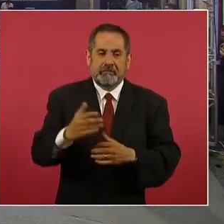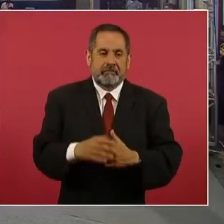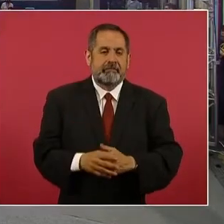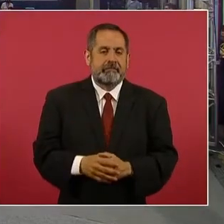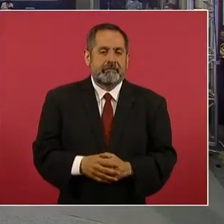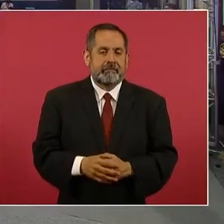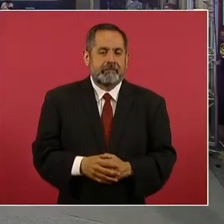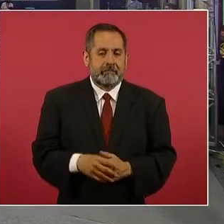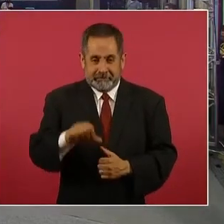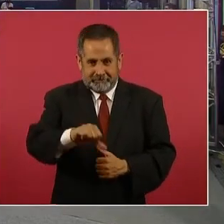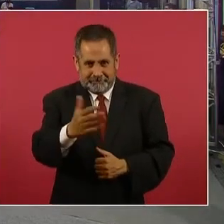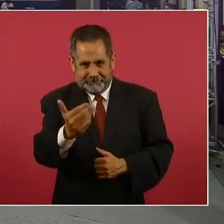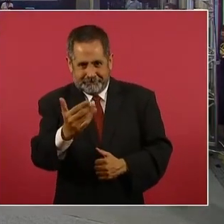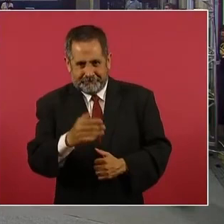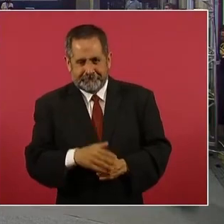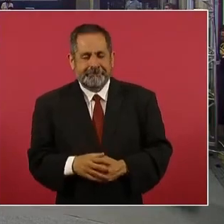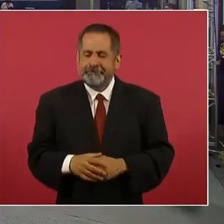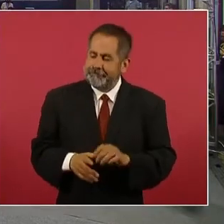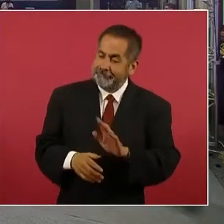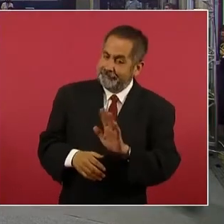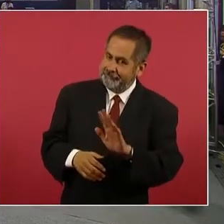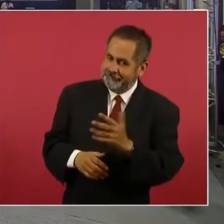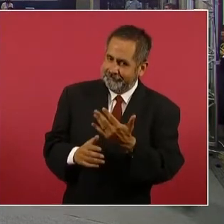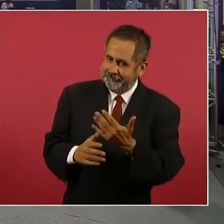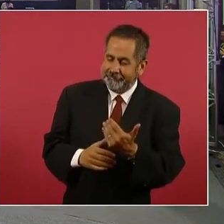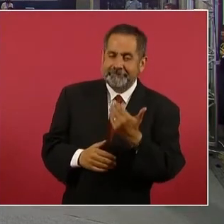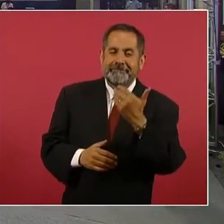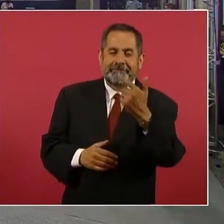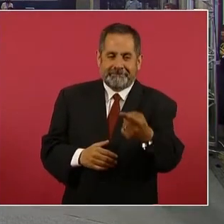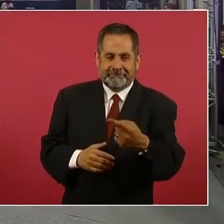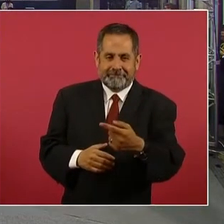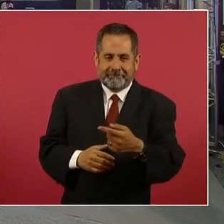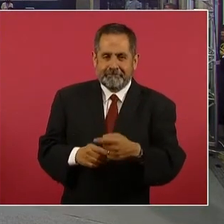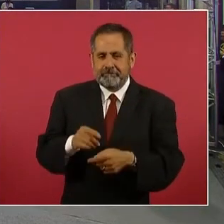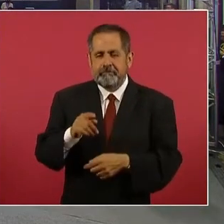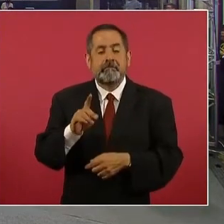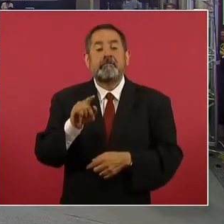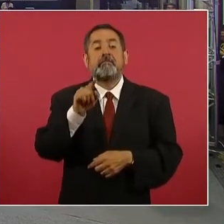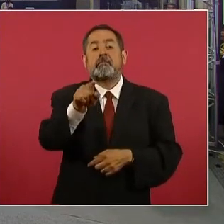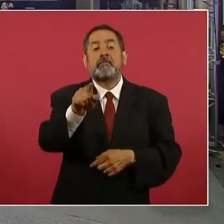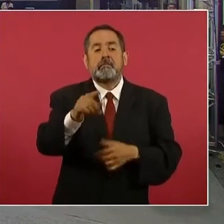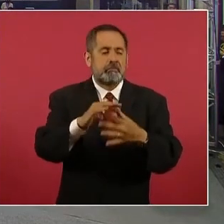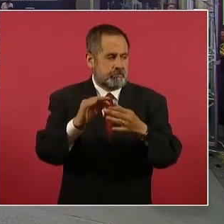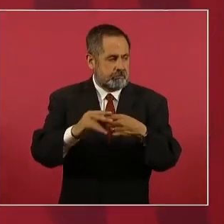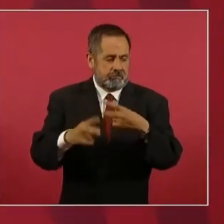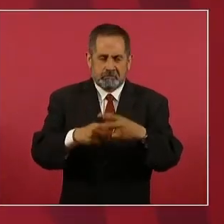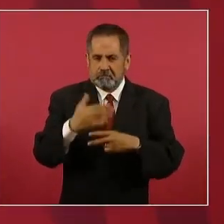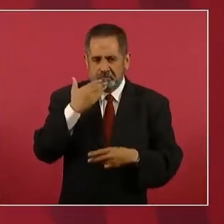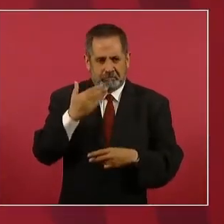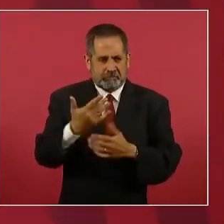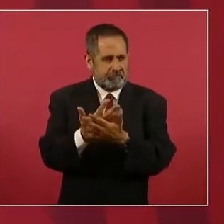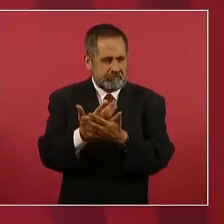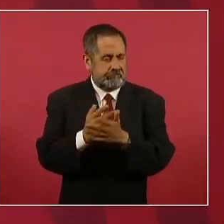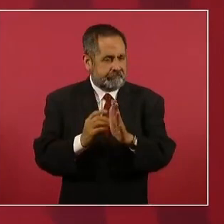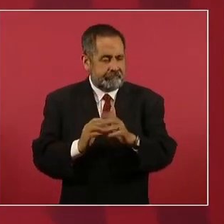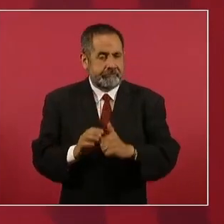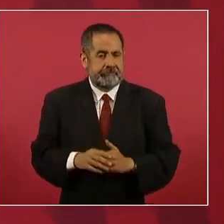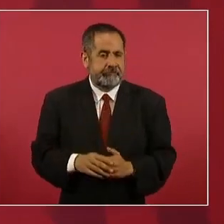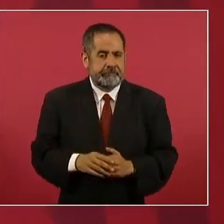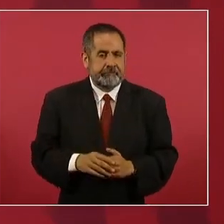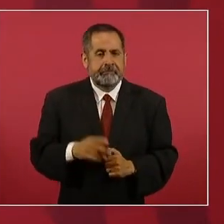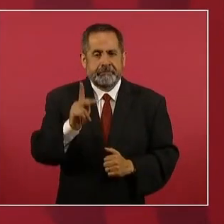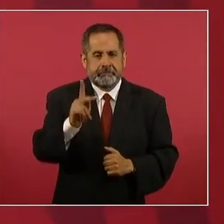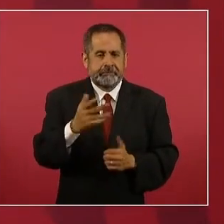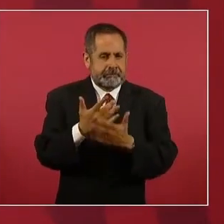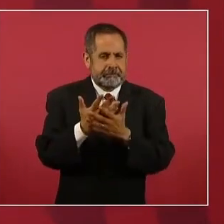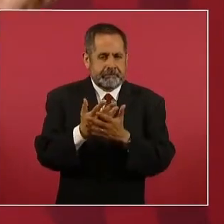Hoy, presidente. No, eso va muy bien, eso va muy bien. Pero